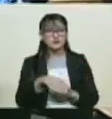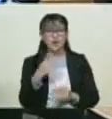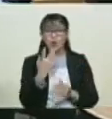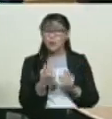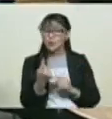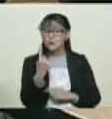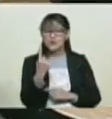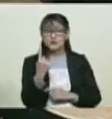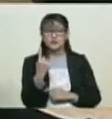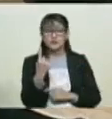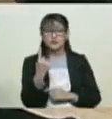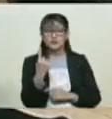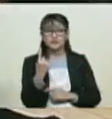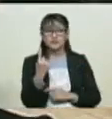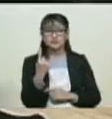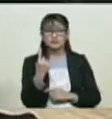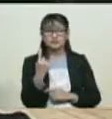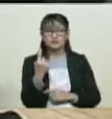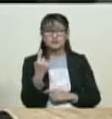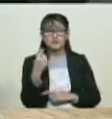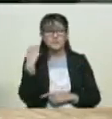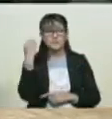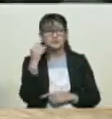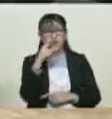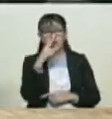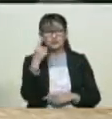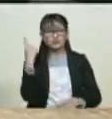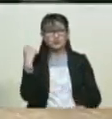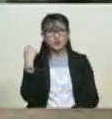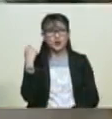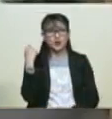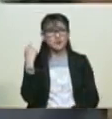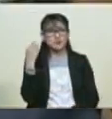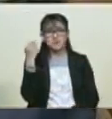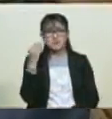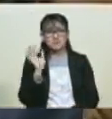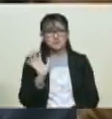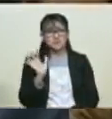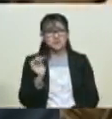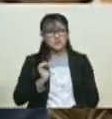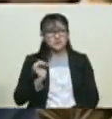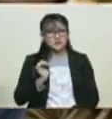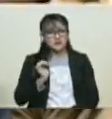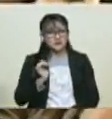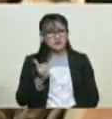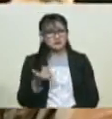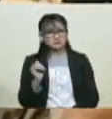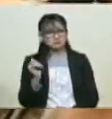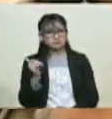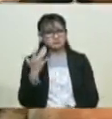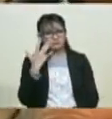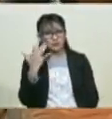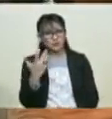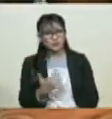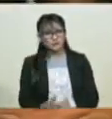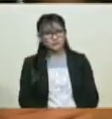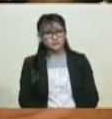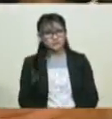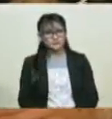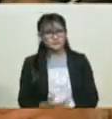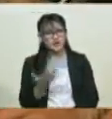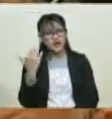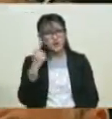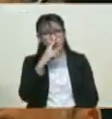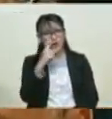impensado hace un año por uno cualquiera si cualquiera de nosotros que está aquí presente o que nos ven hace un